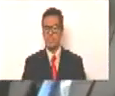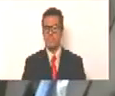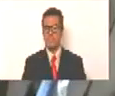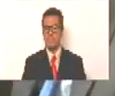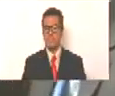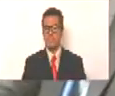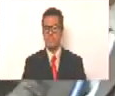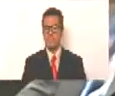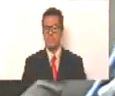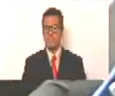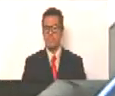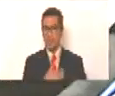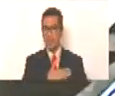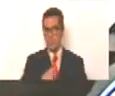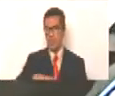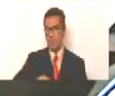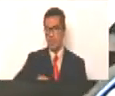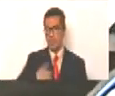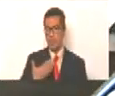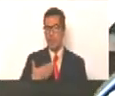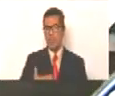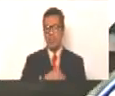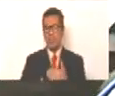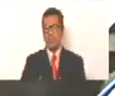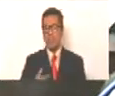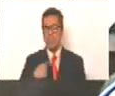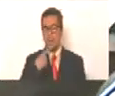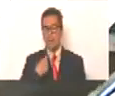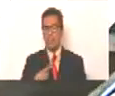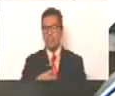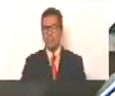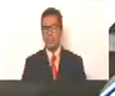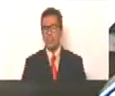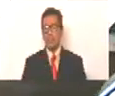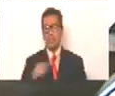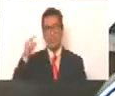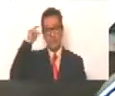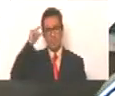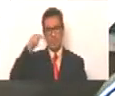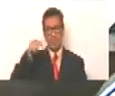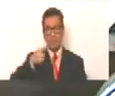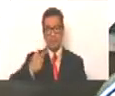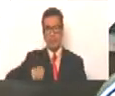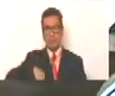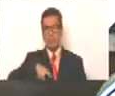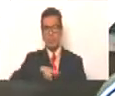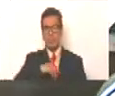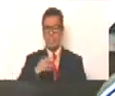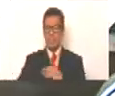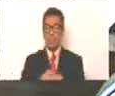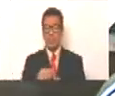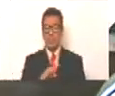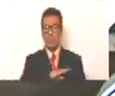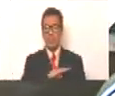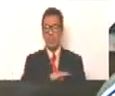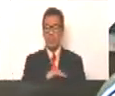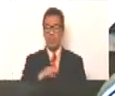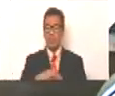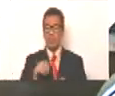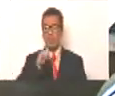quisiera avanzar para decirle que hoy nosotras nos hacemos dueñas de la historia.